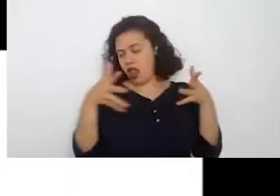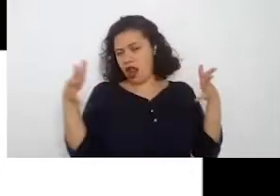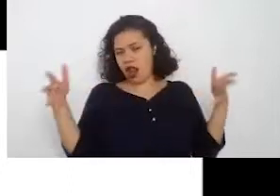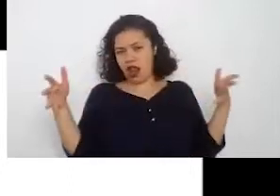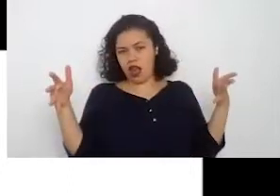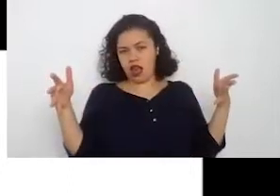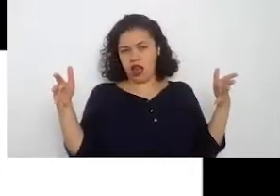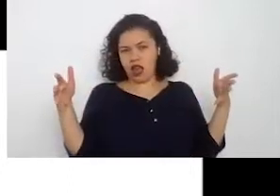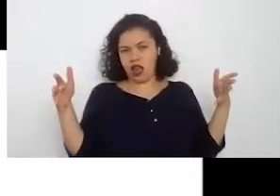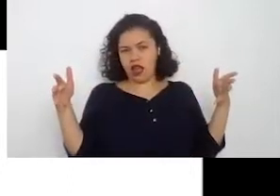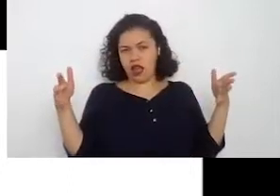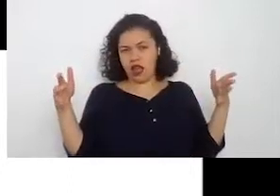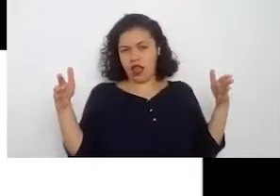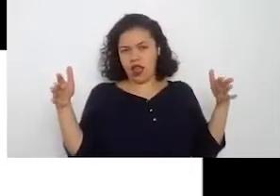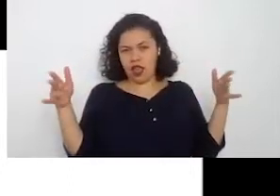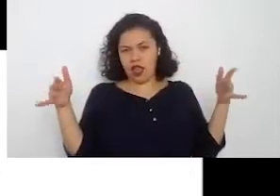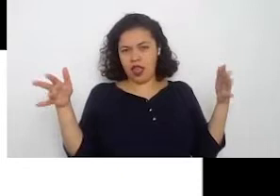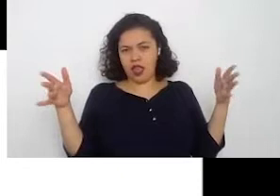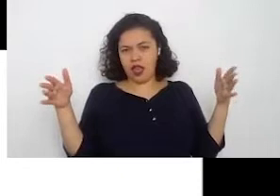la autorización para